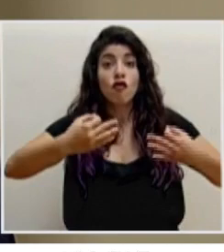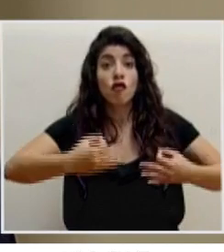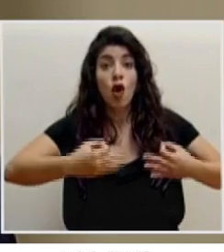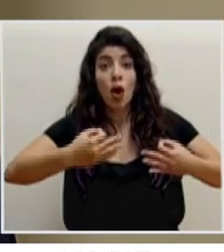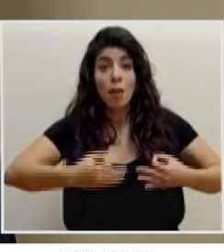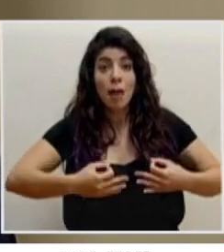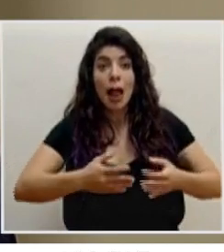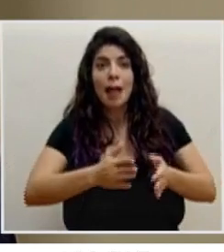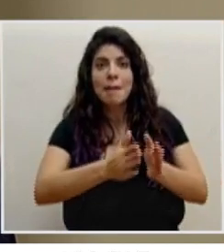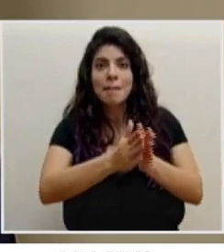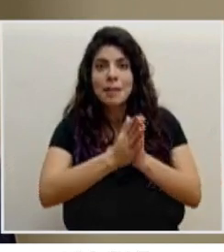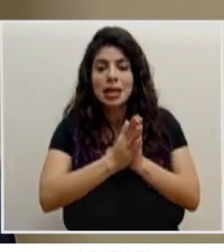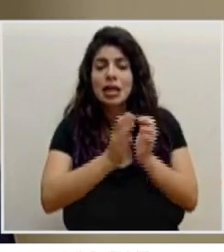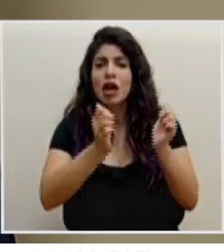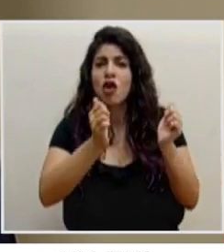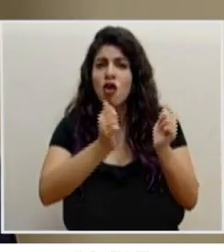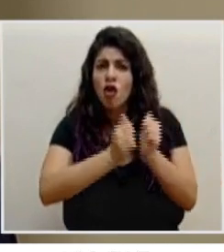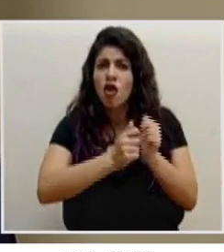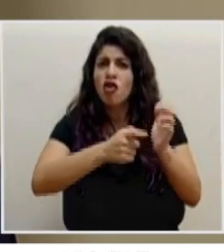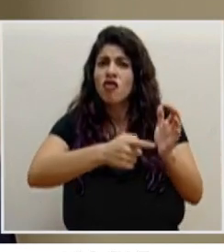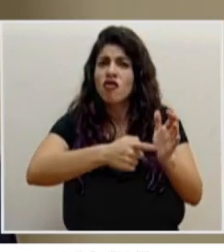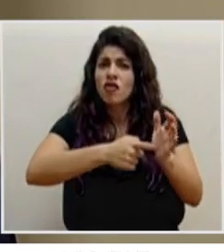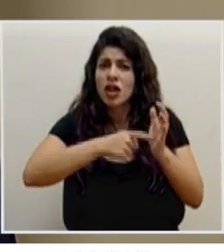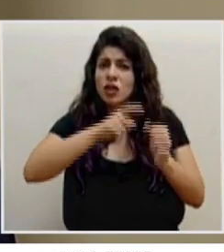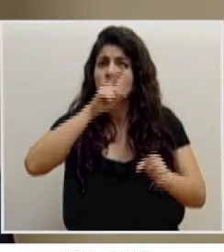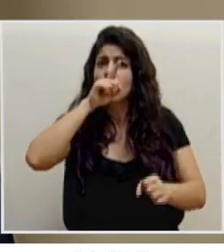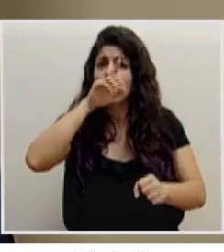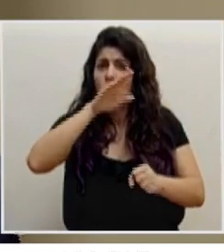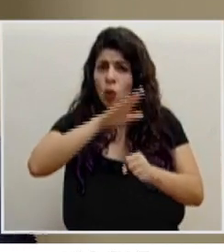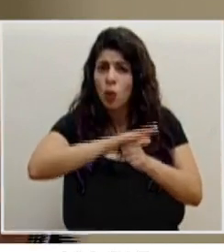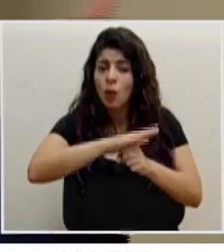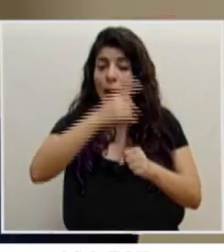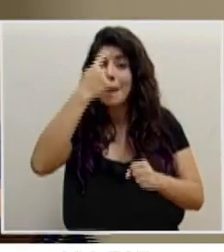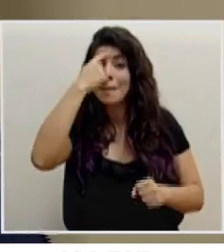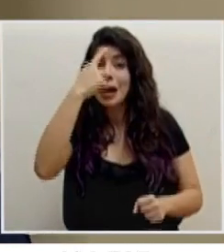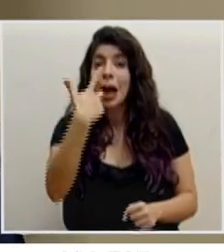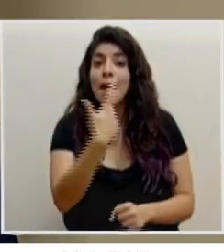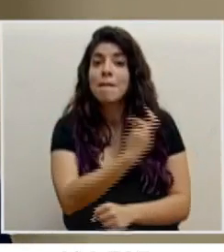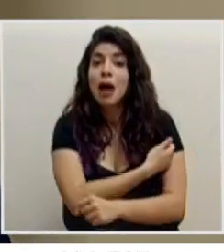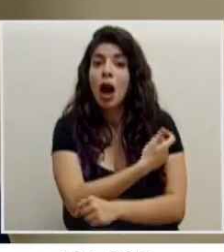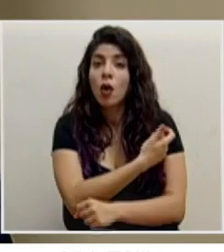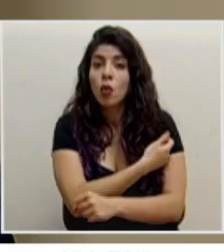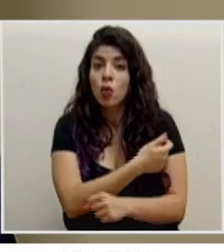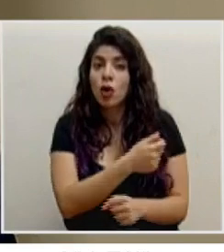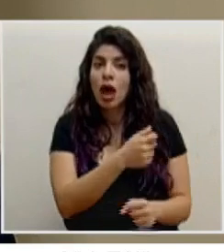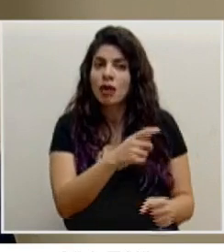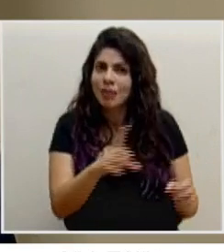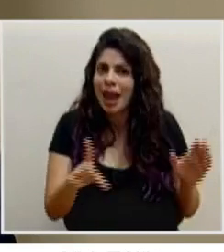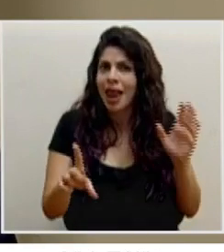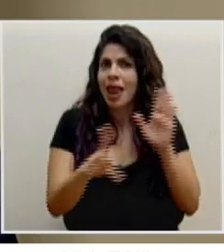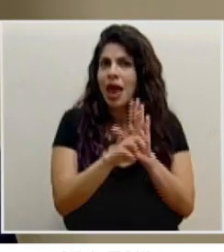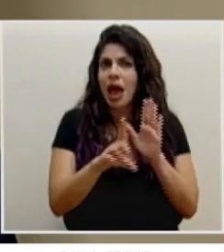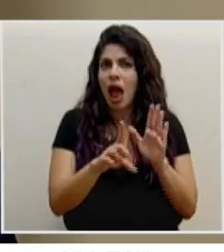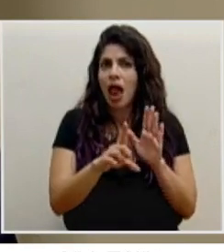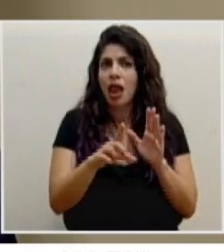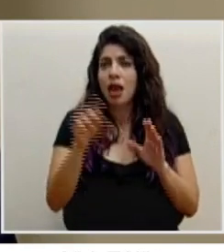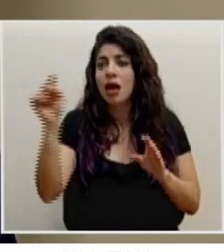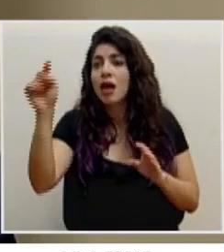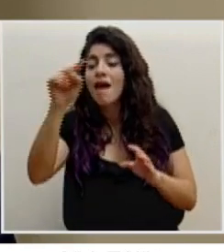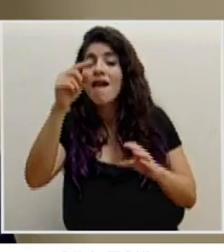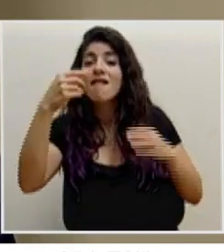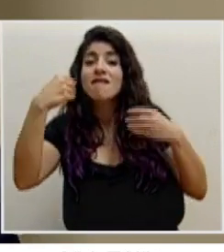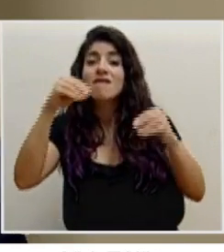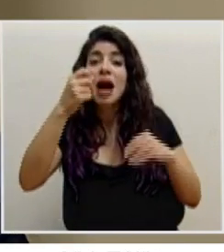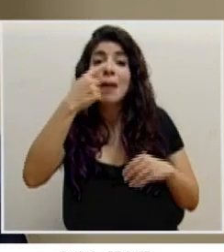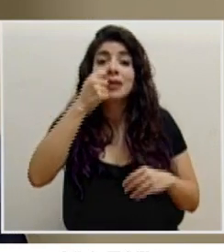con los requisitos para colocar vacunas de forma legal, ¿verdad?, bajo todos en las farmacias